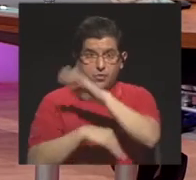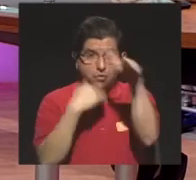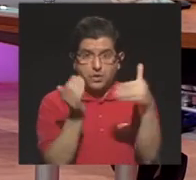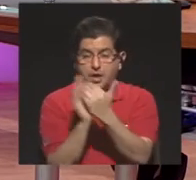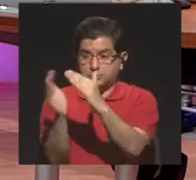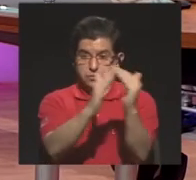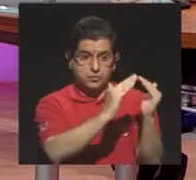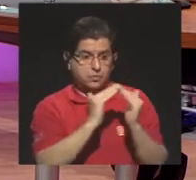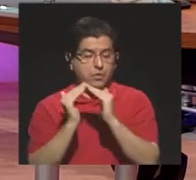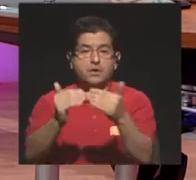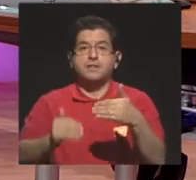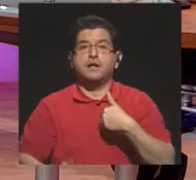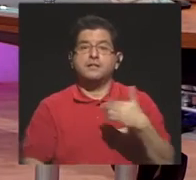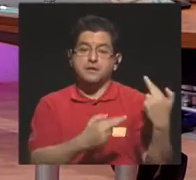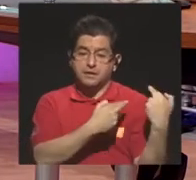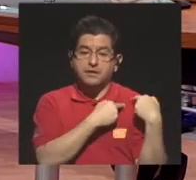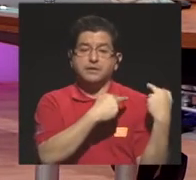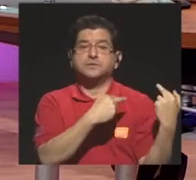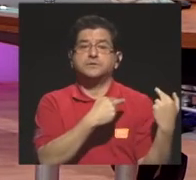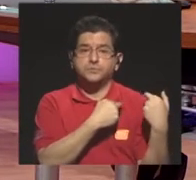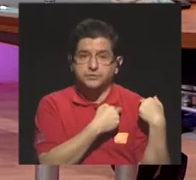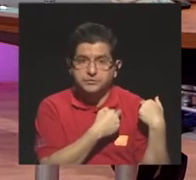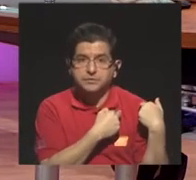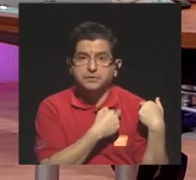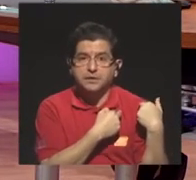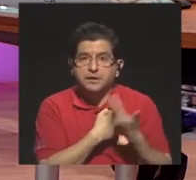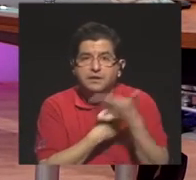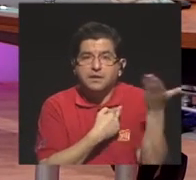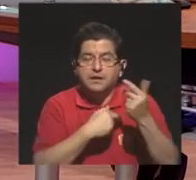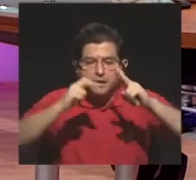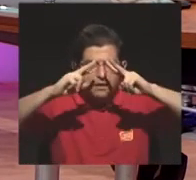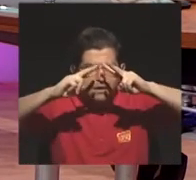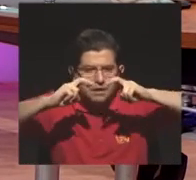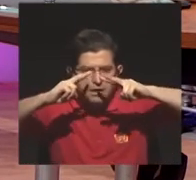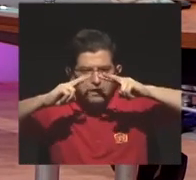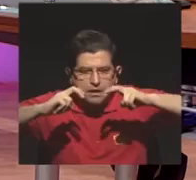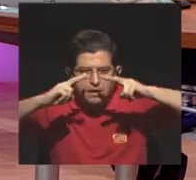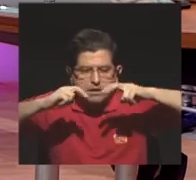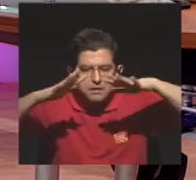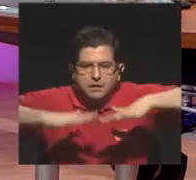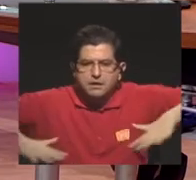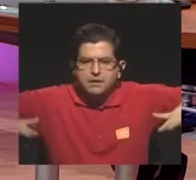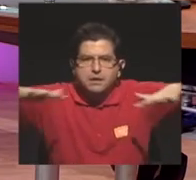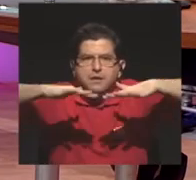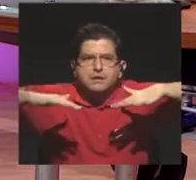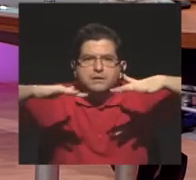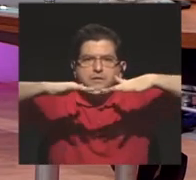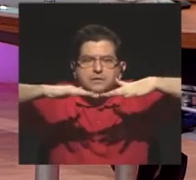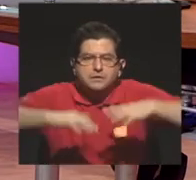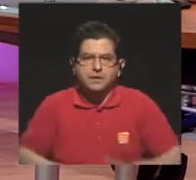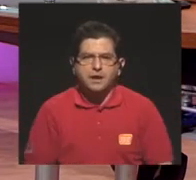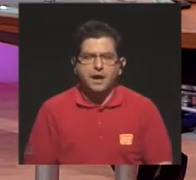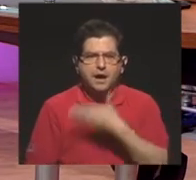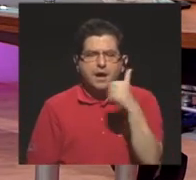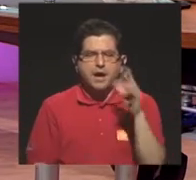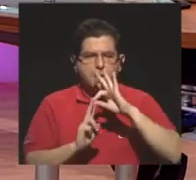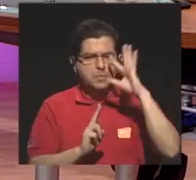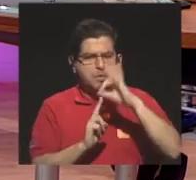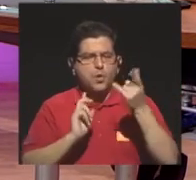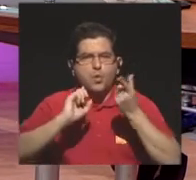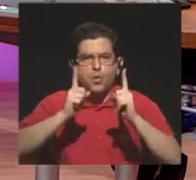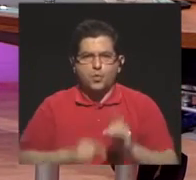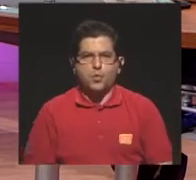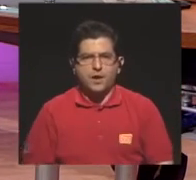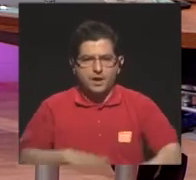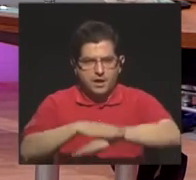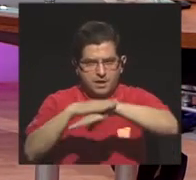la población tenemos la responsabilidad de revisar en nuestros espacios cuáles son las mejores opciones